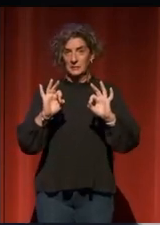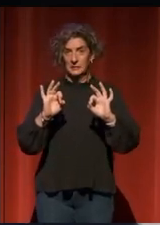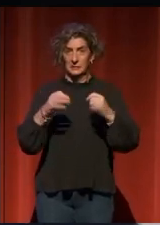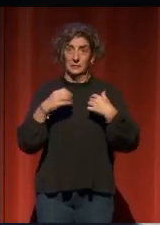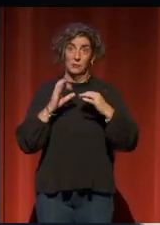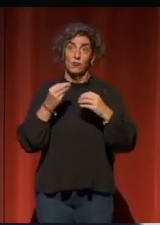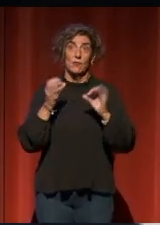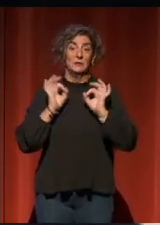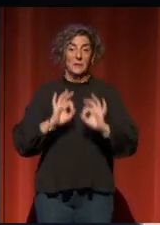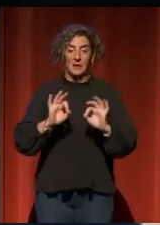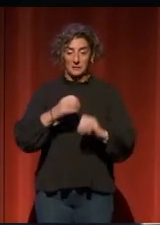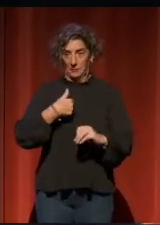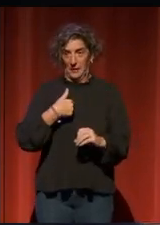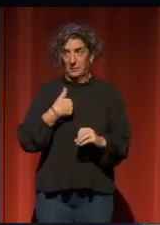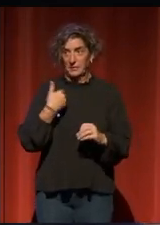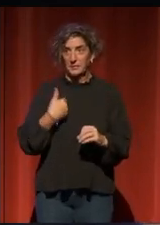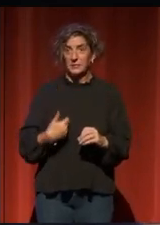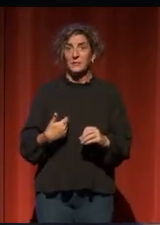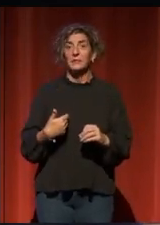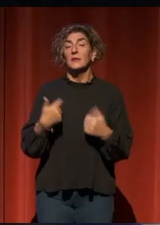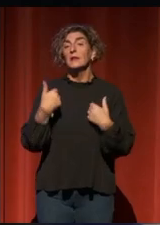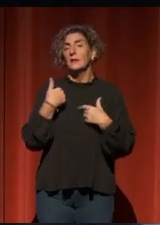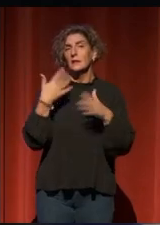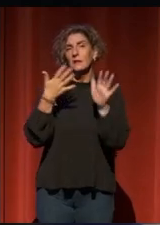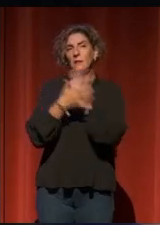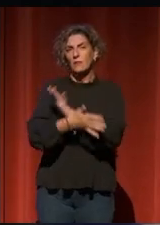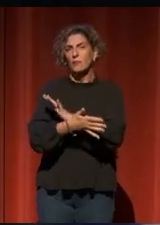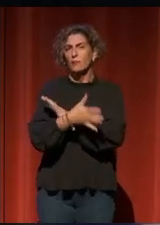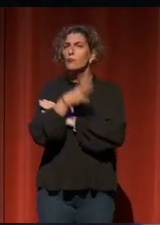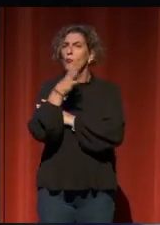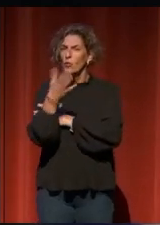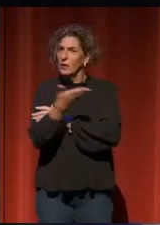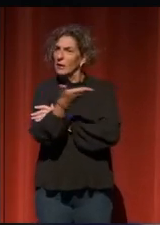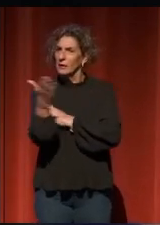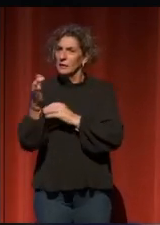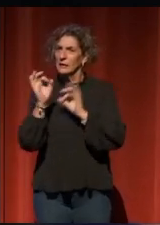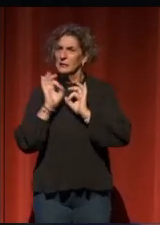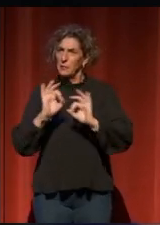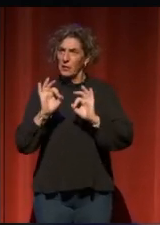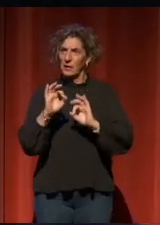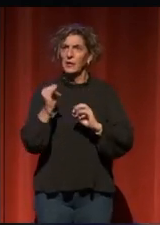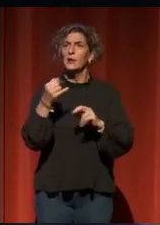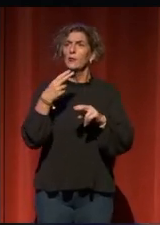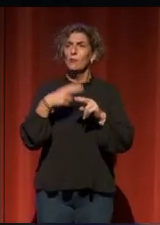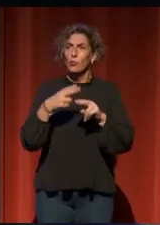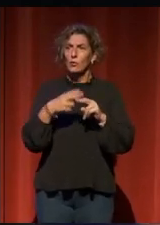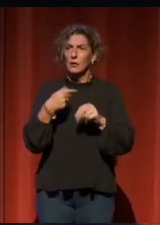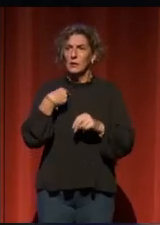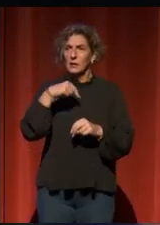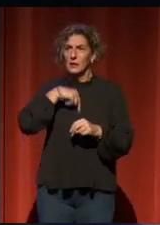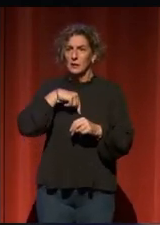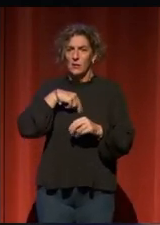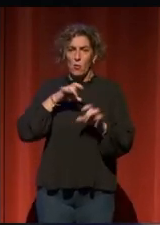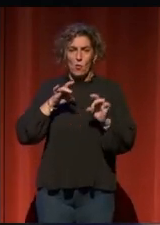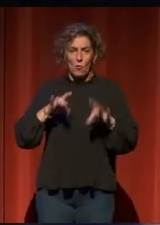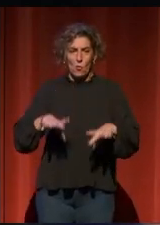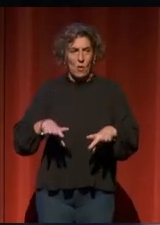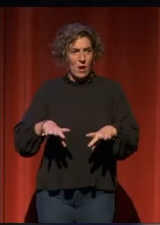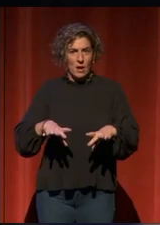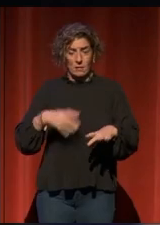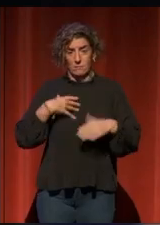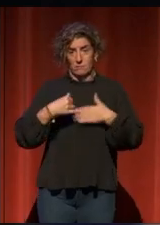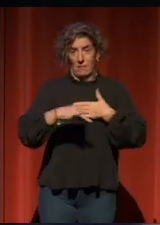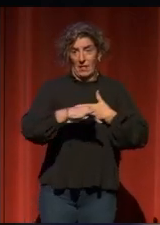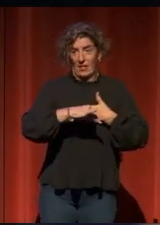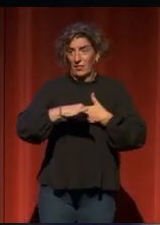mí. Les explicaré por qué son especiales y por qué los siento como unos